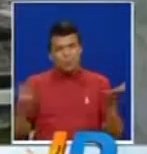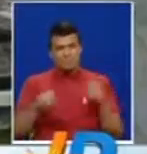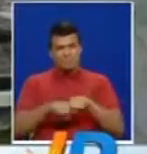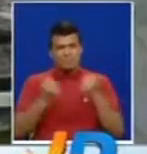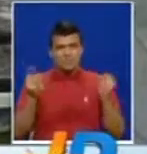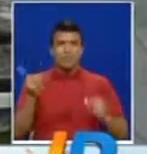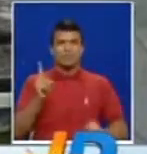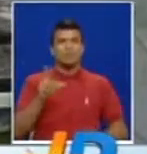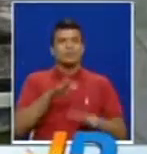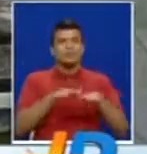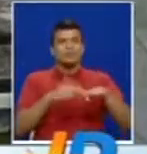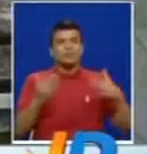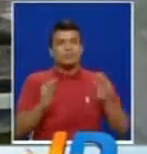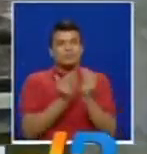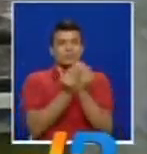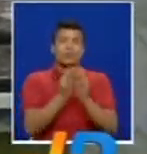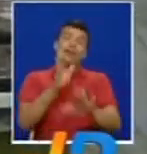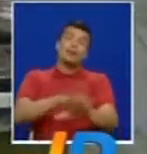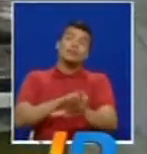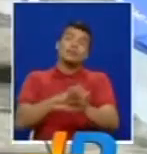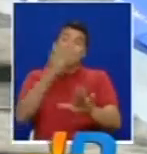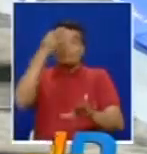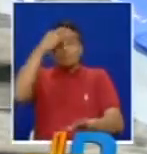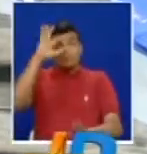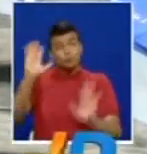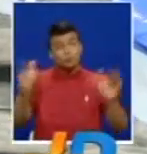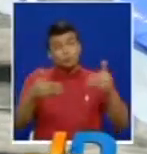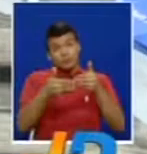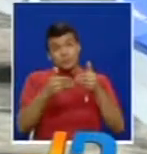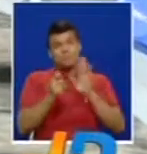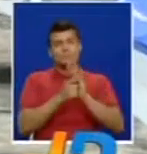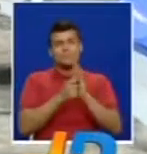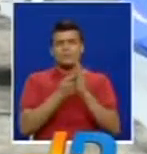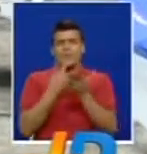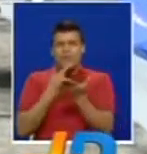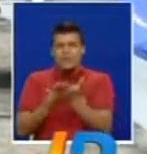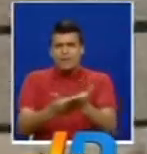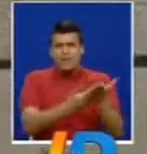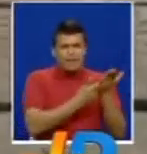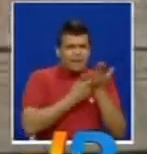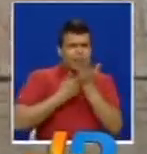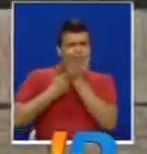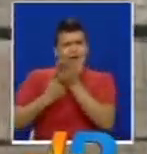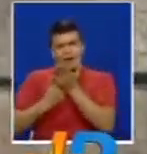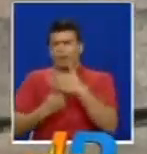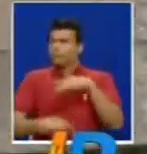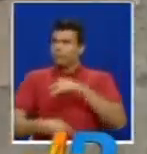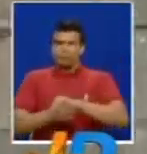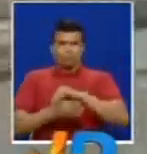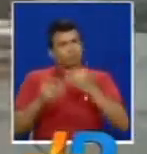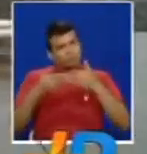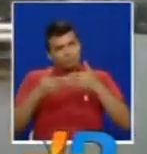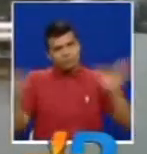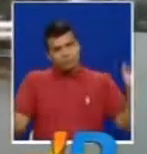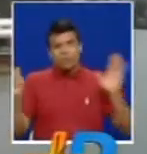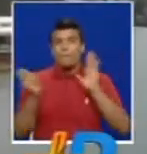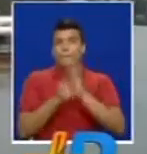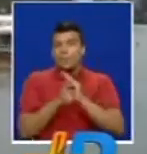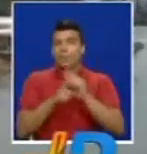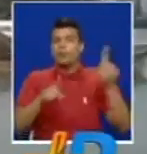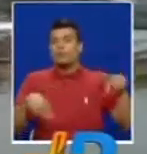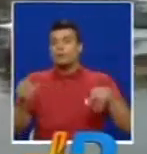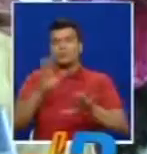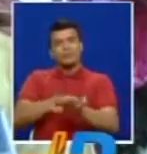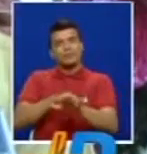de Buenaventura, se habló de su cierre temporal. Sin embargo, después de un consejo de seguridad, se determinó continuar con su uso, pero con ciertas restricciones